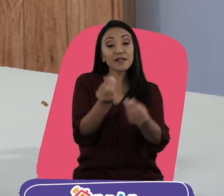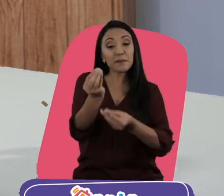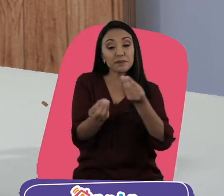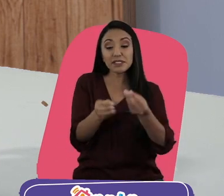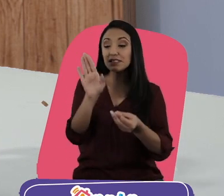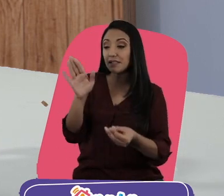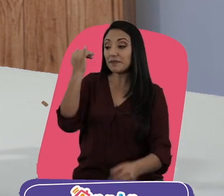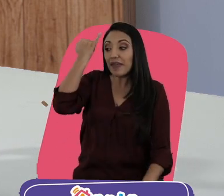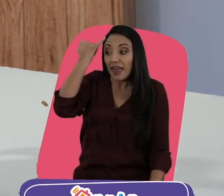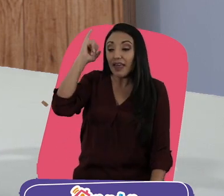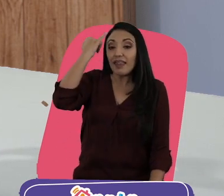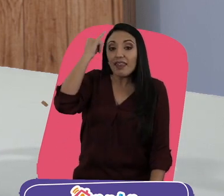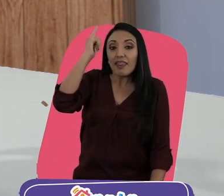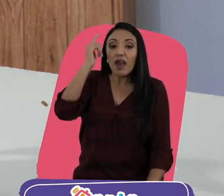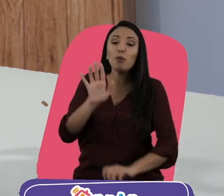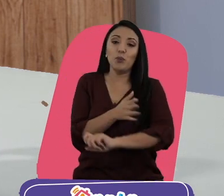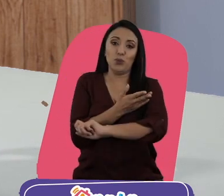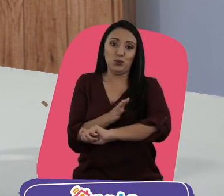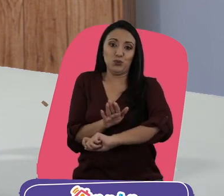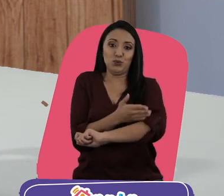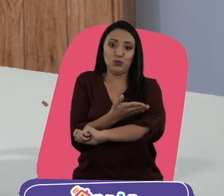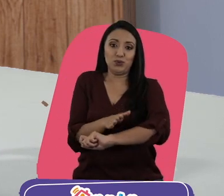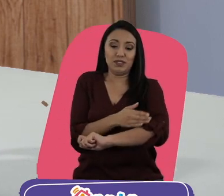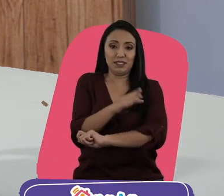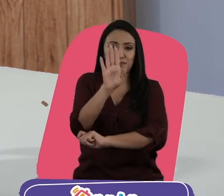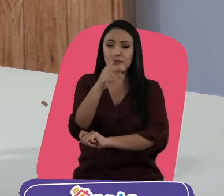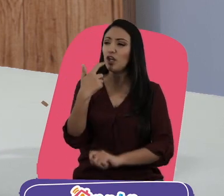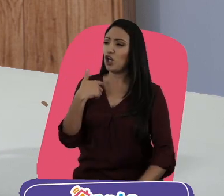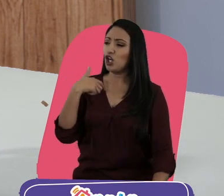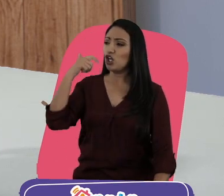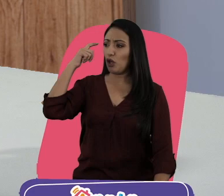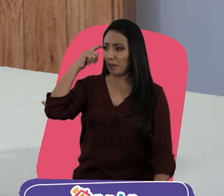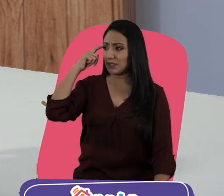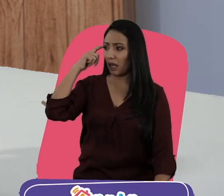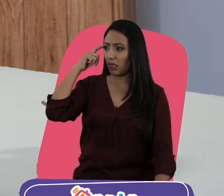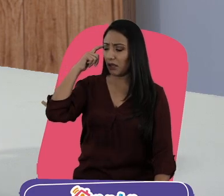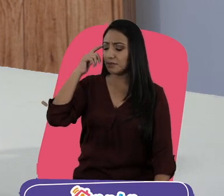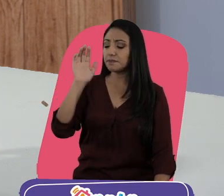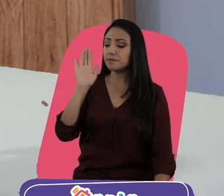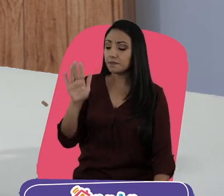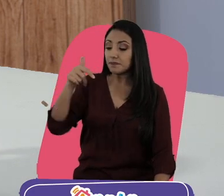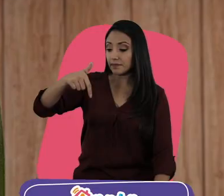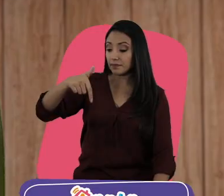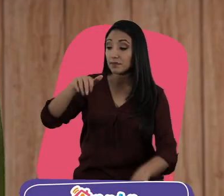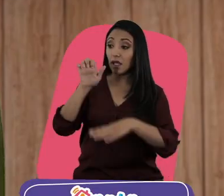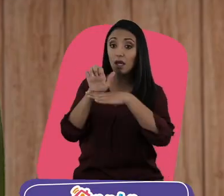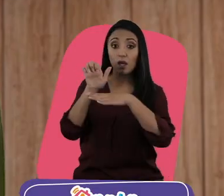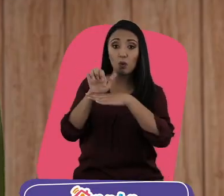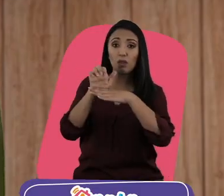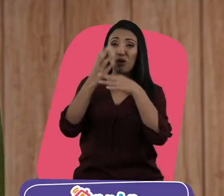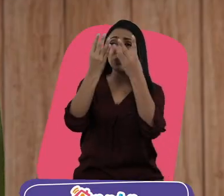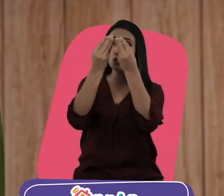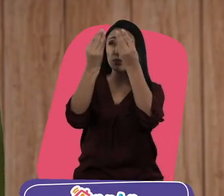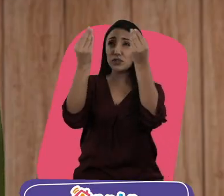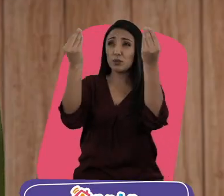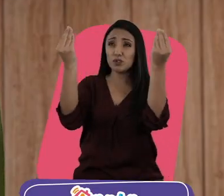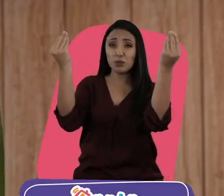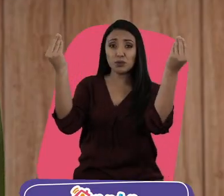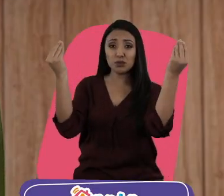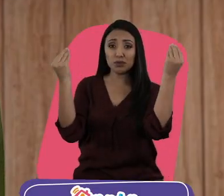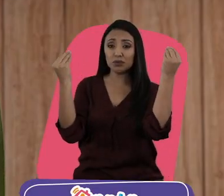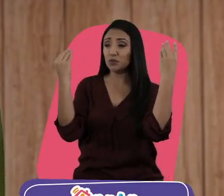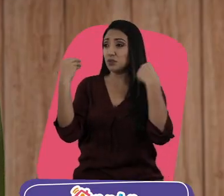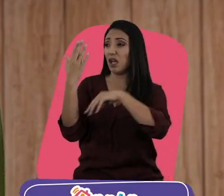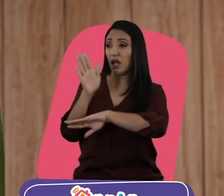a desarrollar nuestra inteligencia musical. Estaba pensando, Santi, que en nuestro país existe un